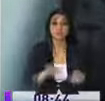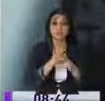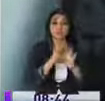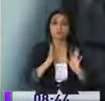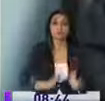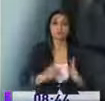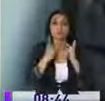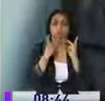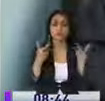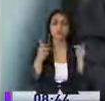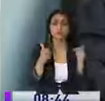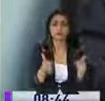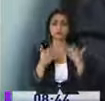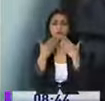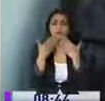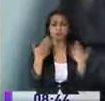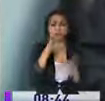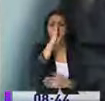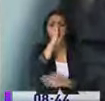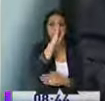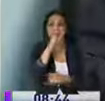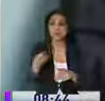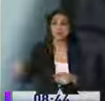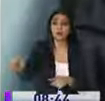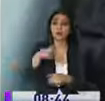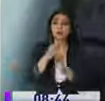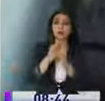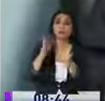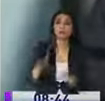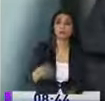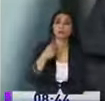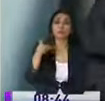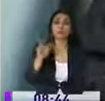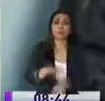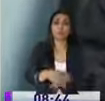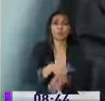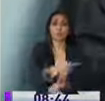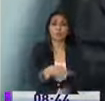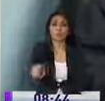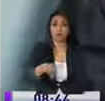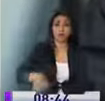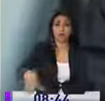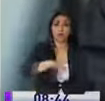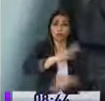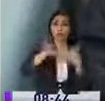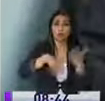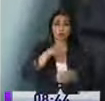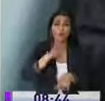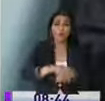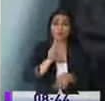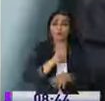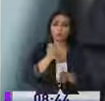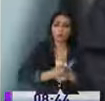públicos honestos y estos actos trascienden más allá de cualquier política. Es una lucha que,